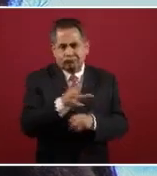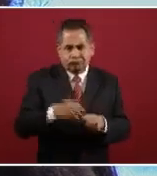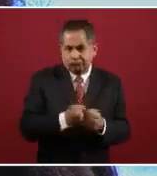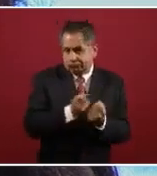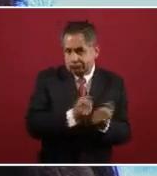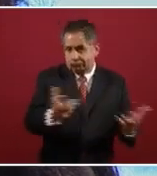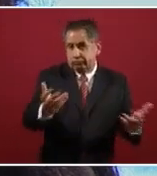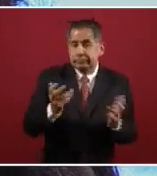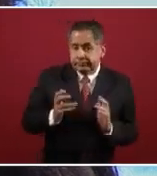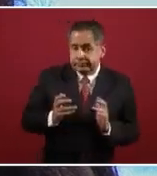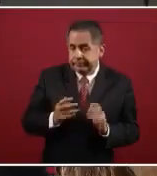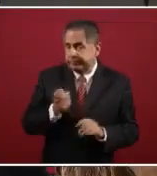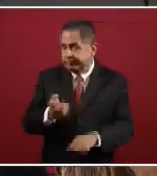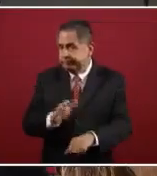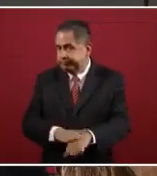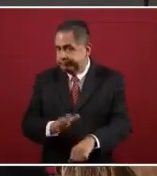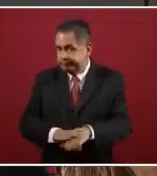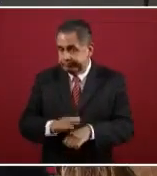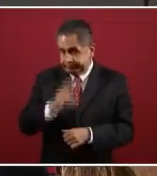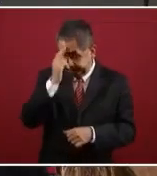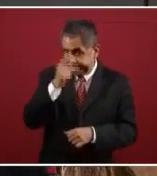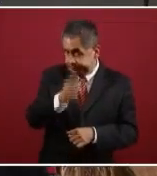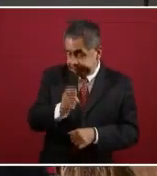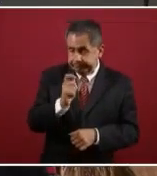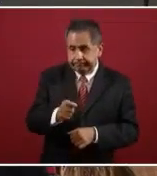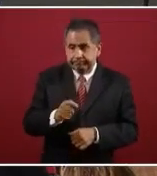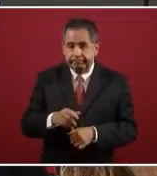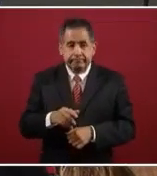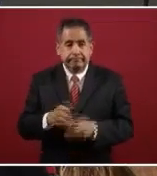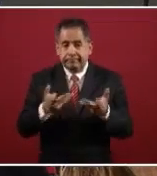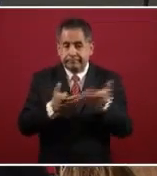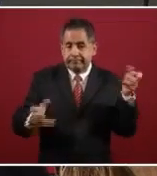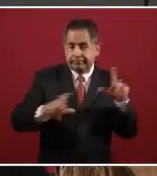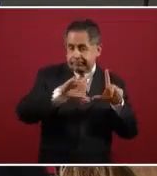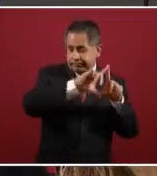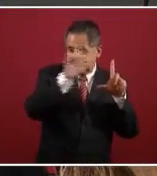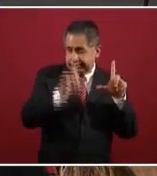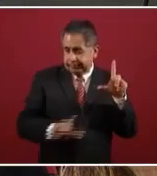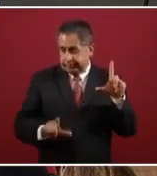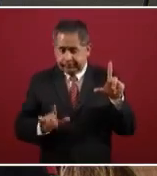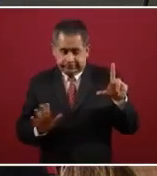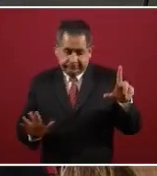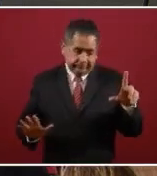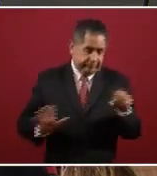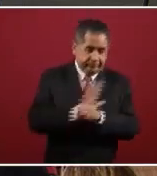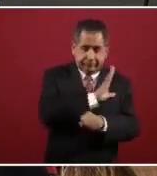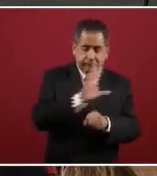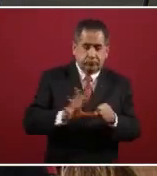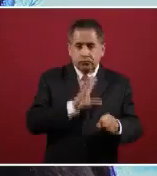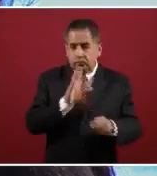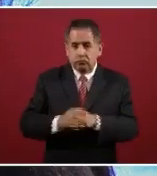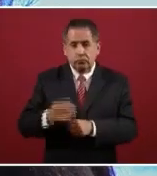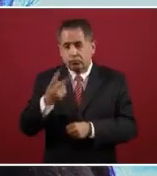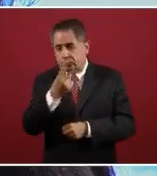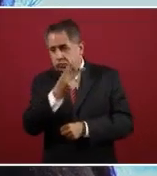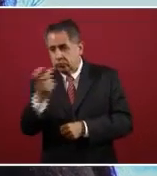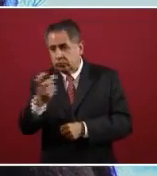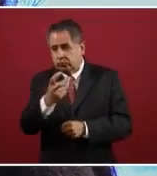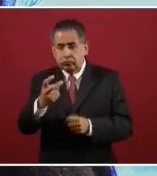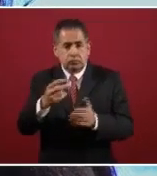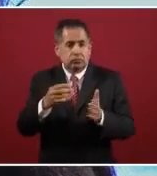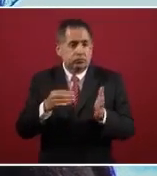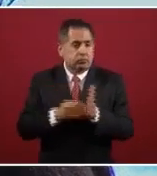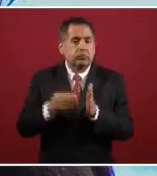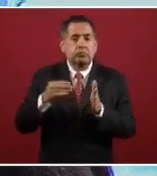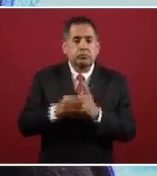recordatorio. Nuestro país en superficie hablamos de 200 millones